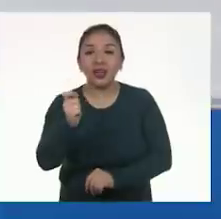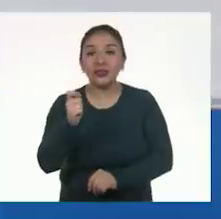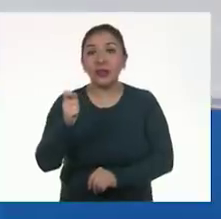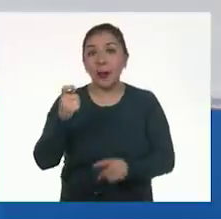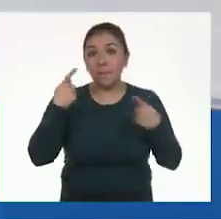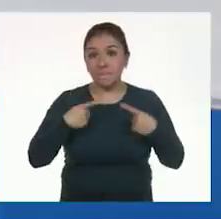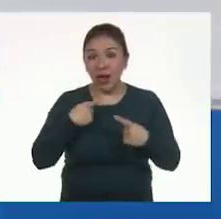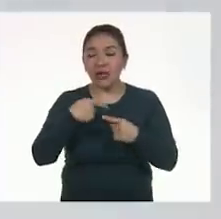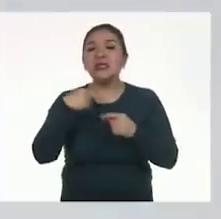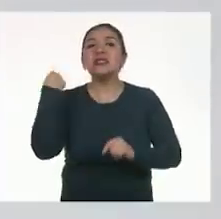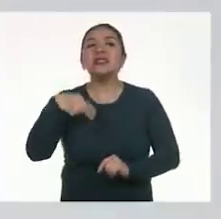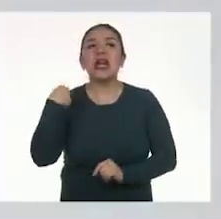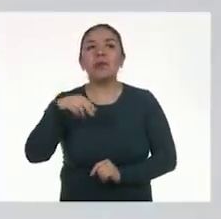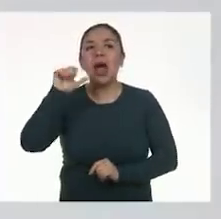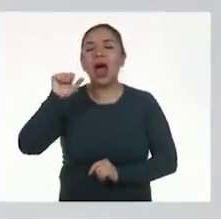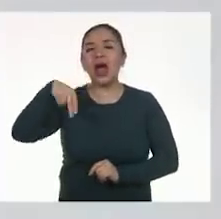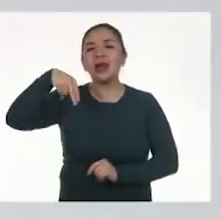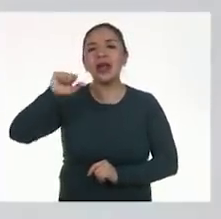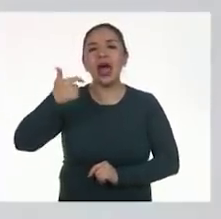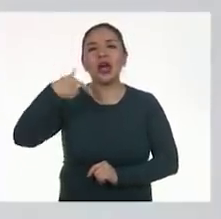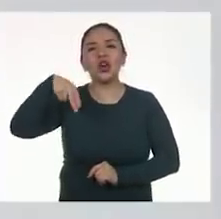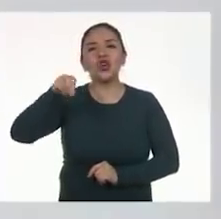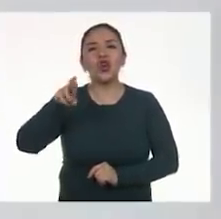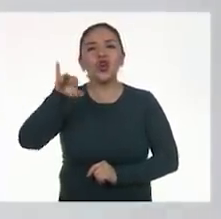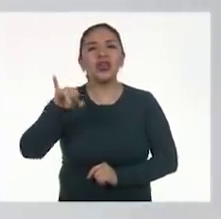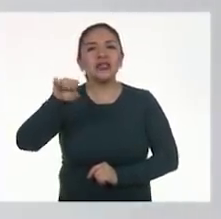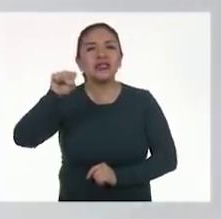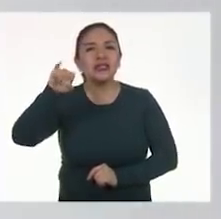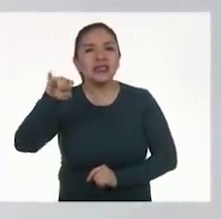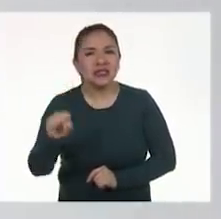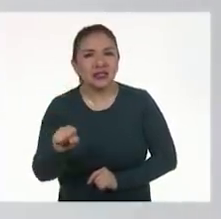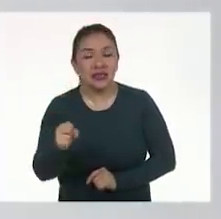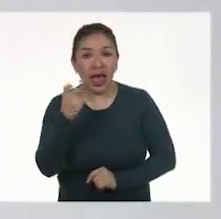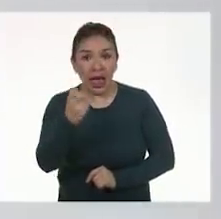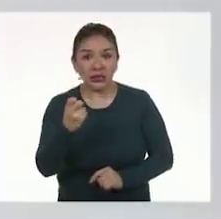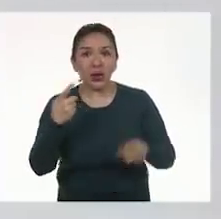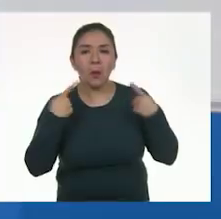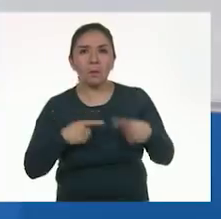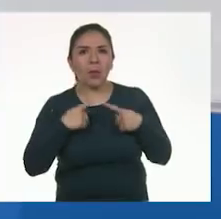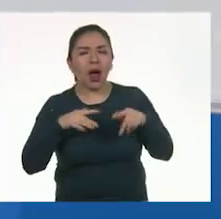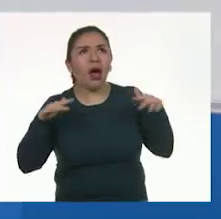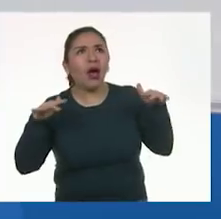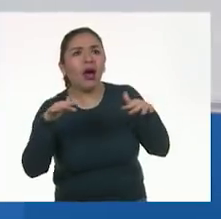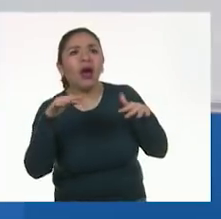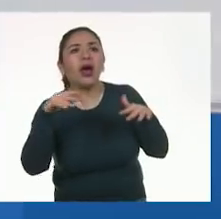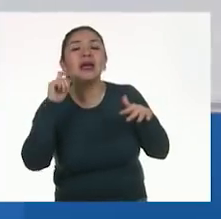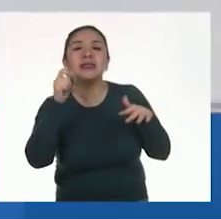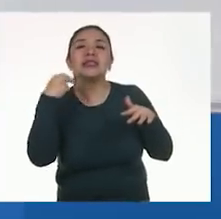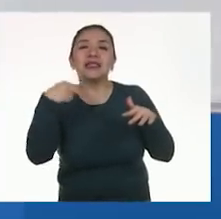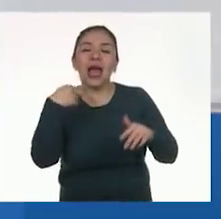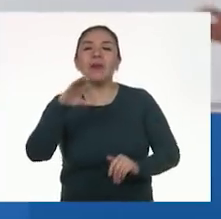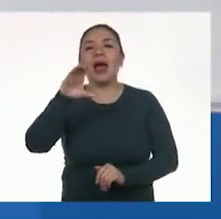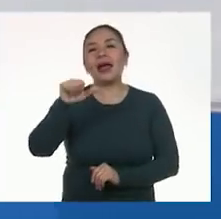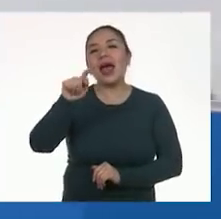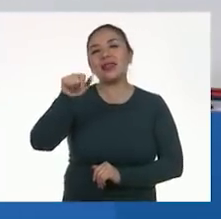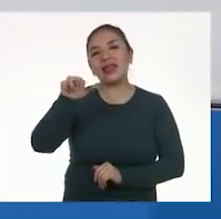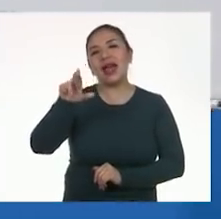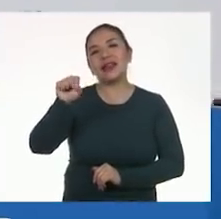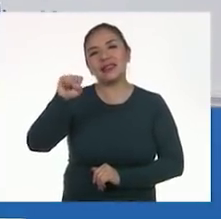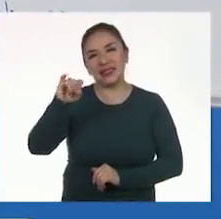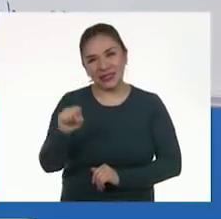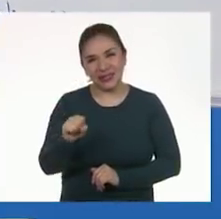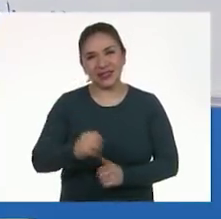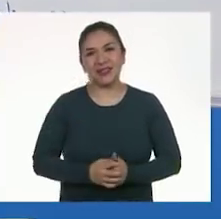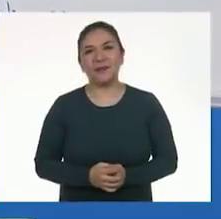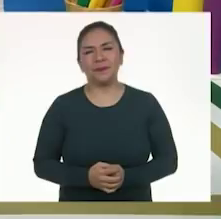personaje, se llama la anagnórisis. Y el público se le llama catarsis.